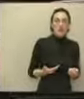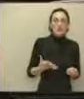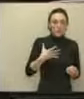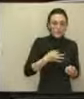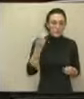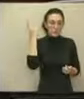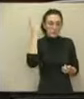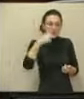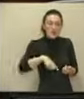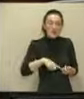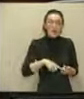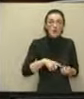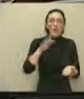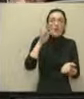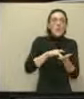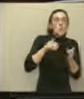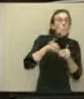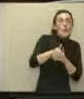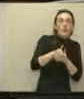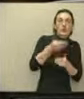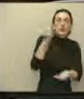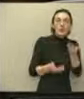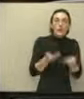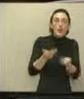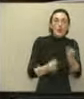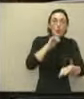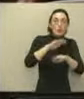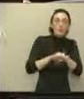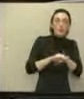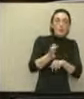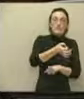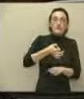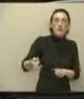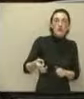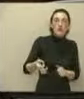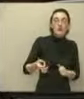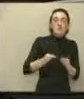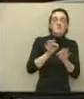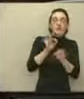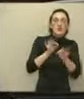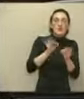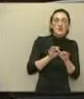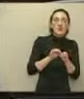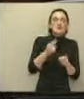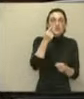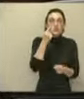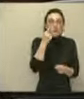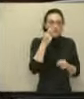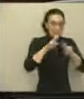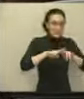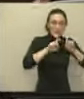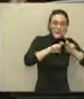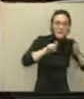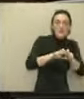podamos saber cuándo esa evaluación del cumplimiento, de la efectividad de las medidas, las inspecciones realizadas a las empresas,